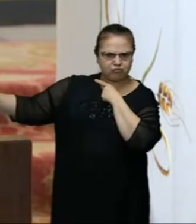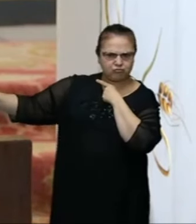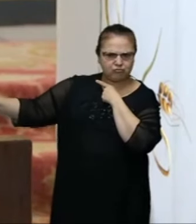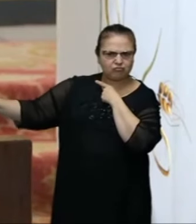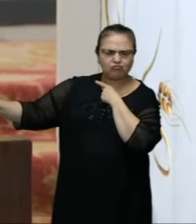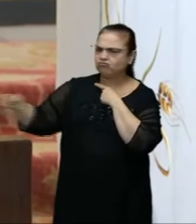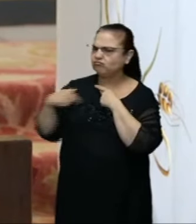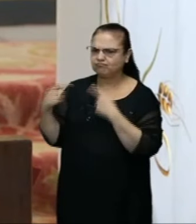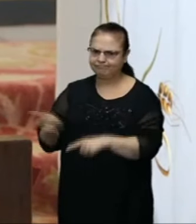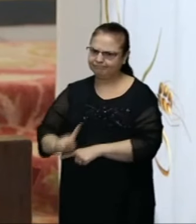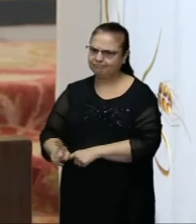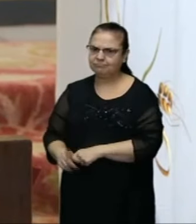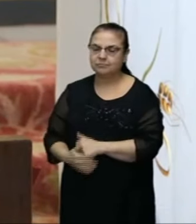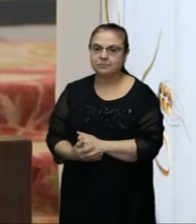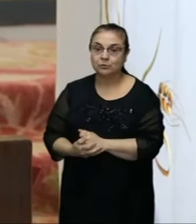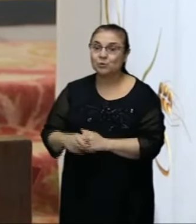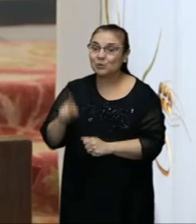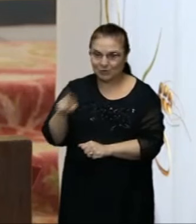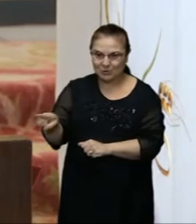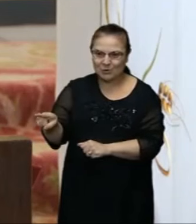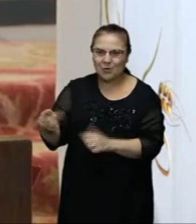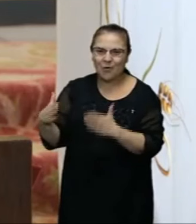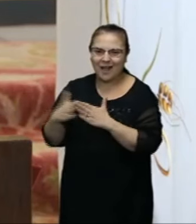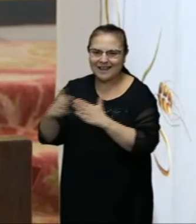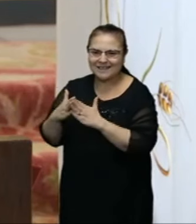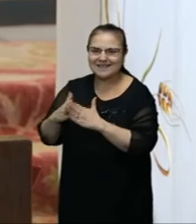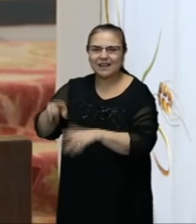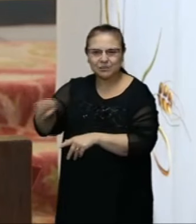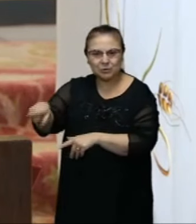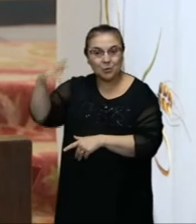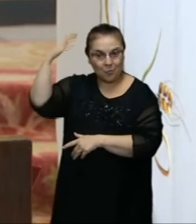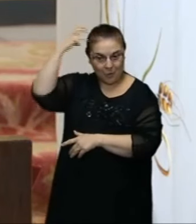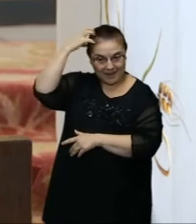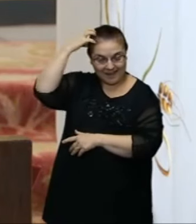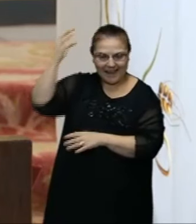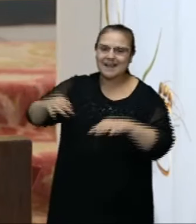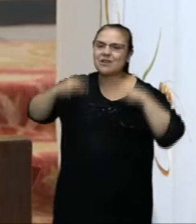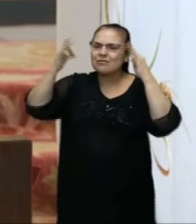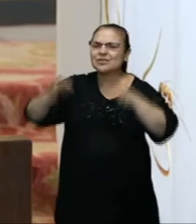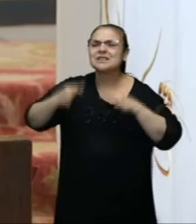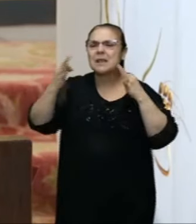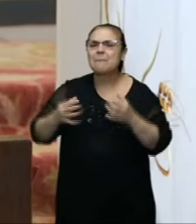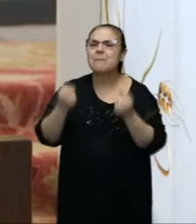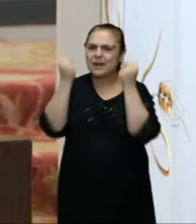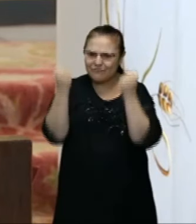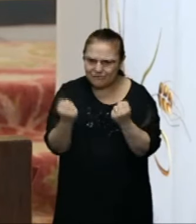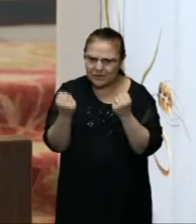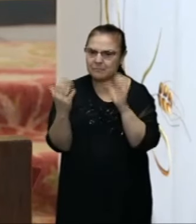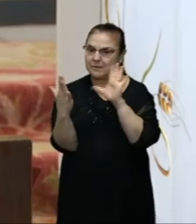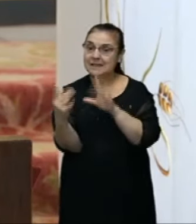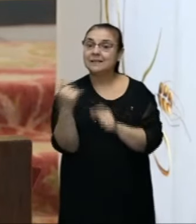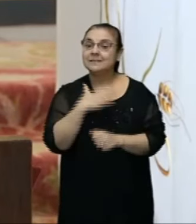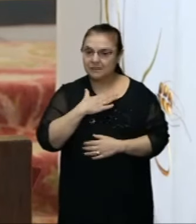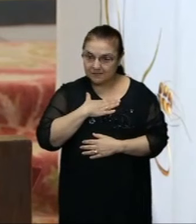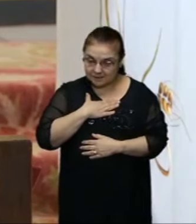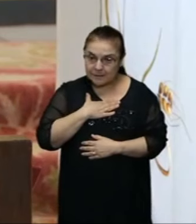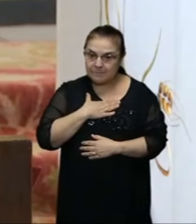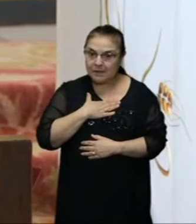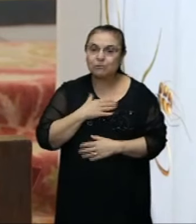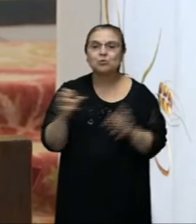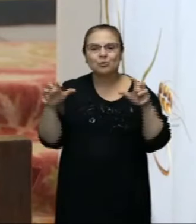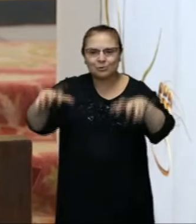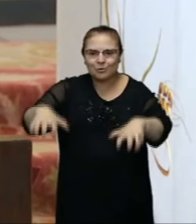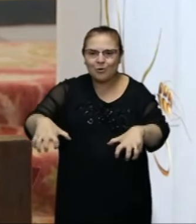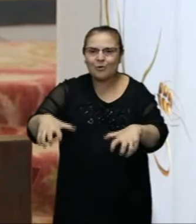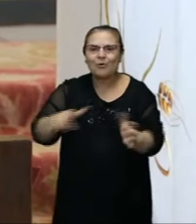presencia. Tu casa y tu reino se mantendrán siempre firmes ante mí. Tu trono durará